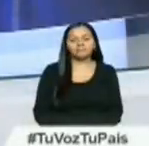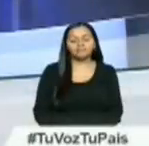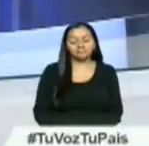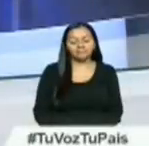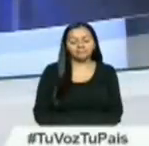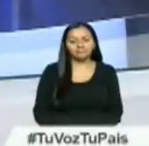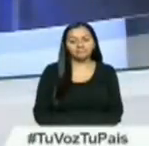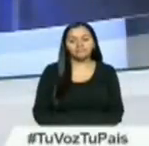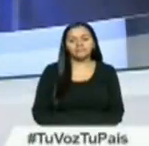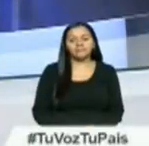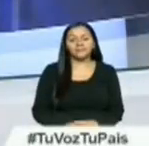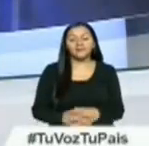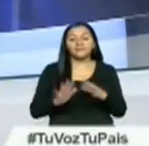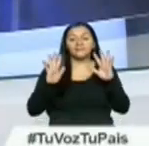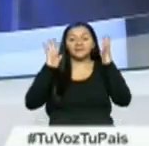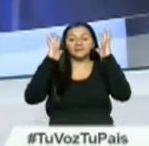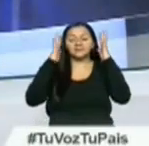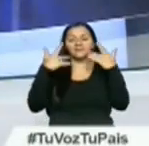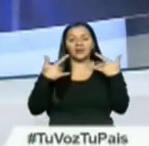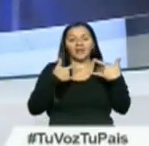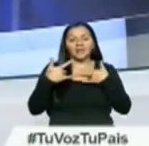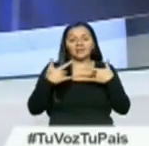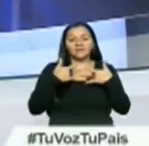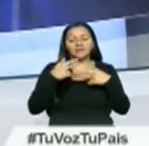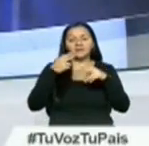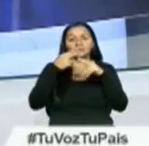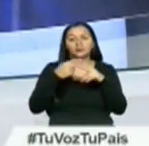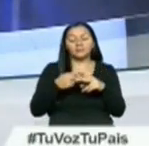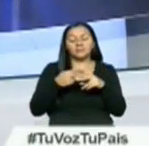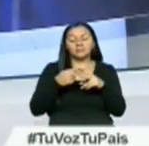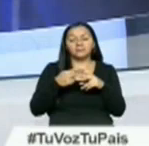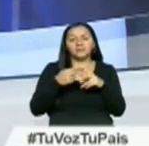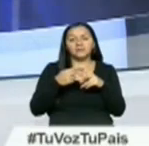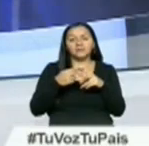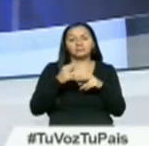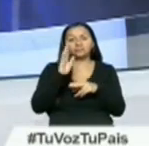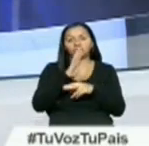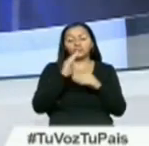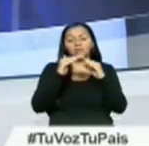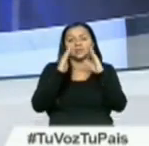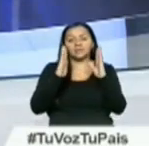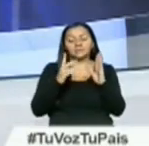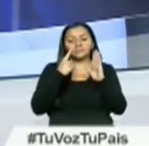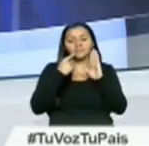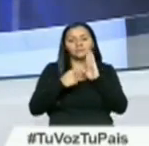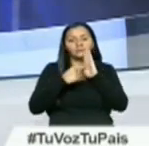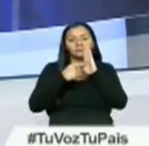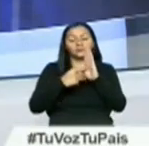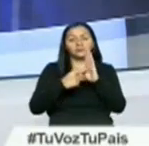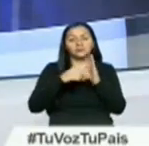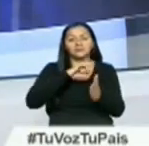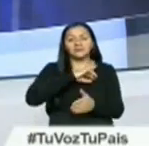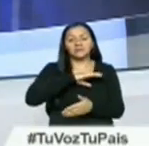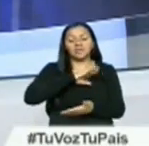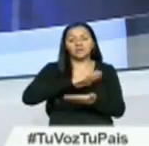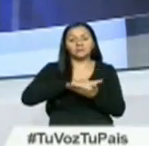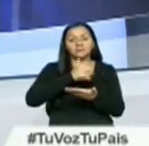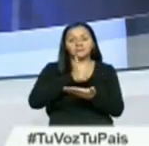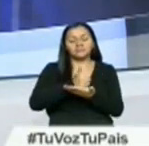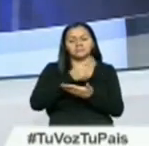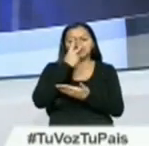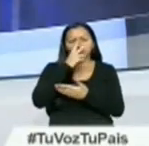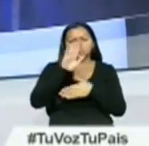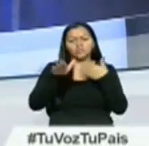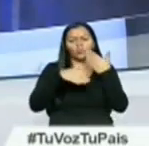El Festival de Arte Urbano, denominado Hecho en Casa, presentó una muestra artística en la capital chilena, la cual llamó la atención